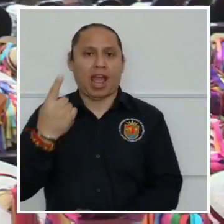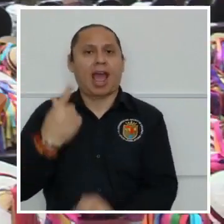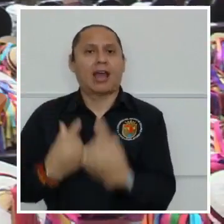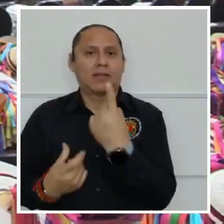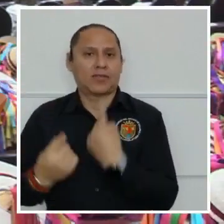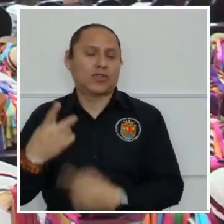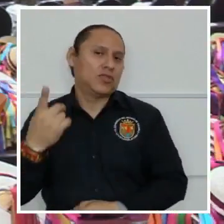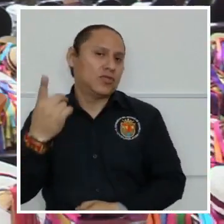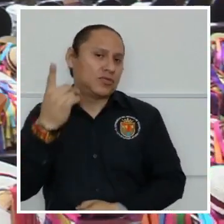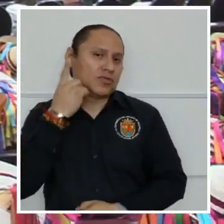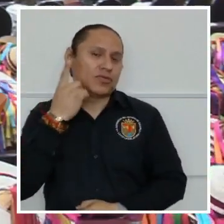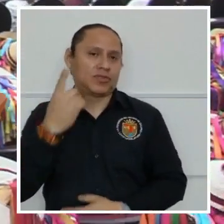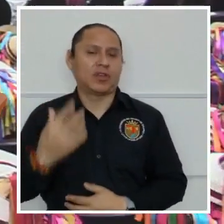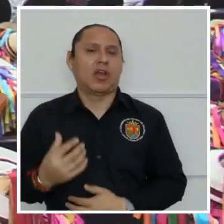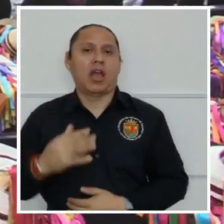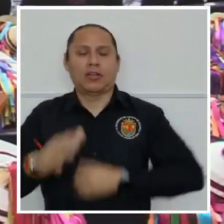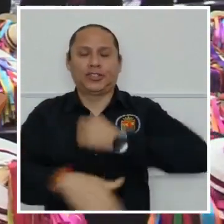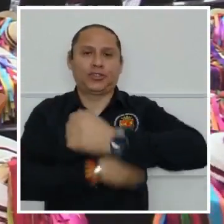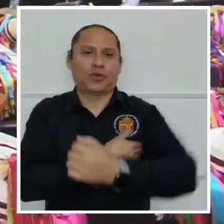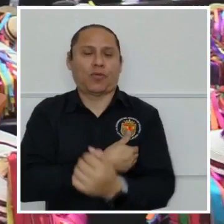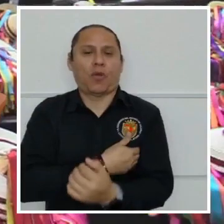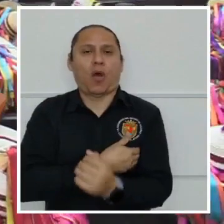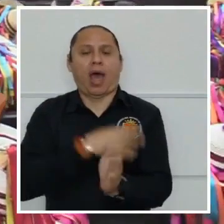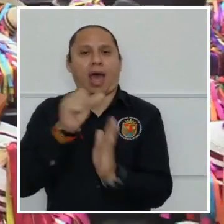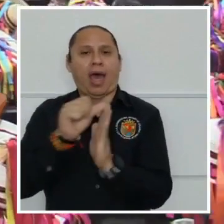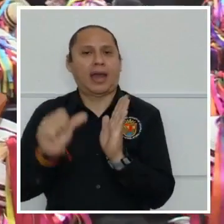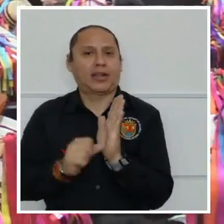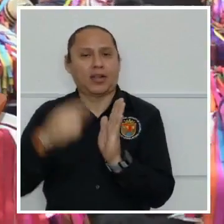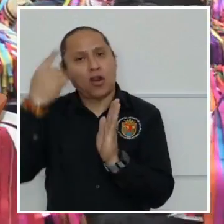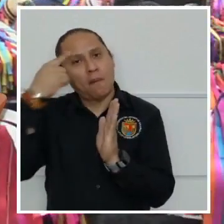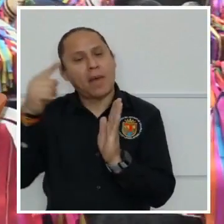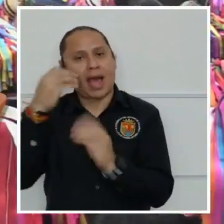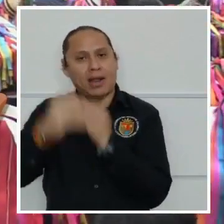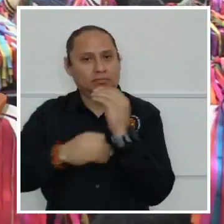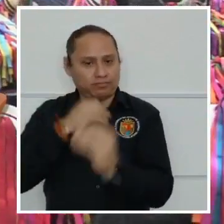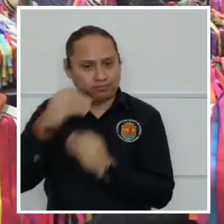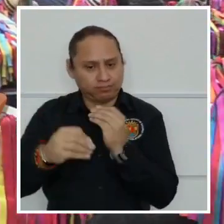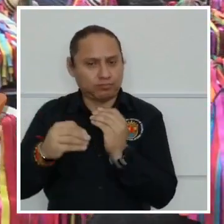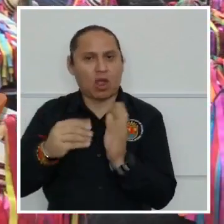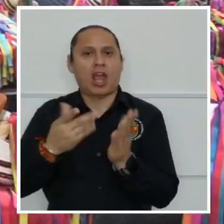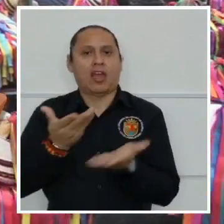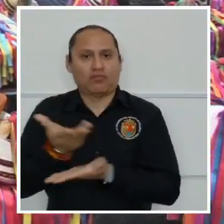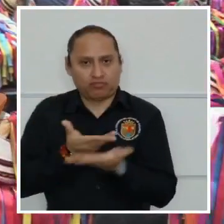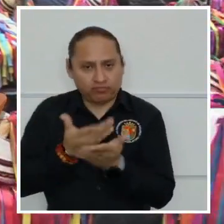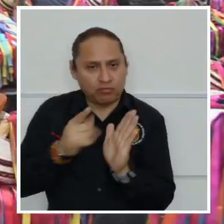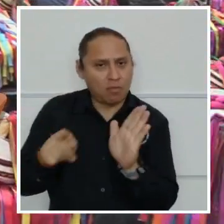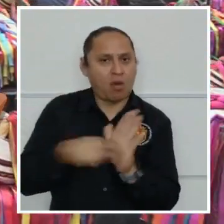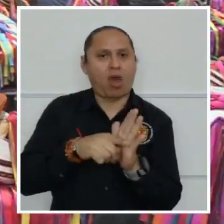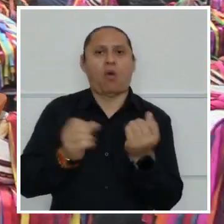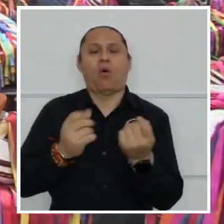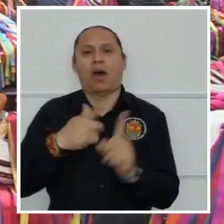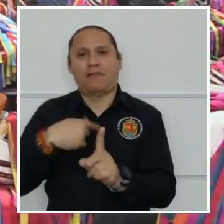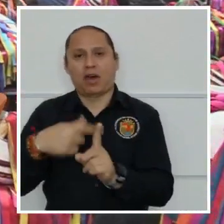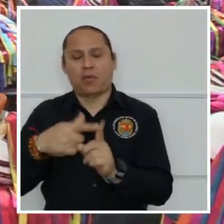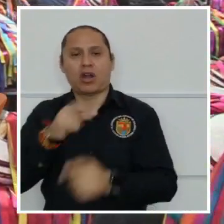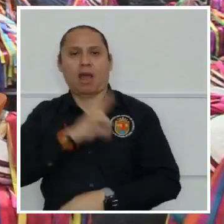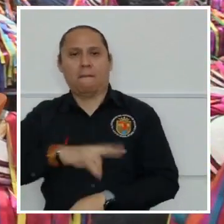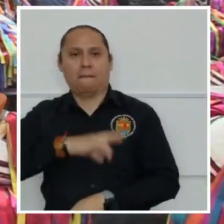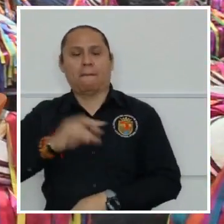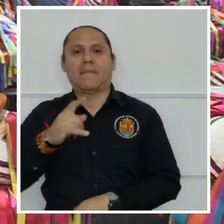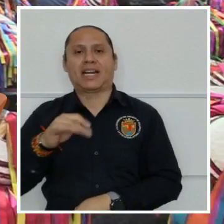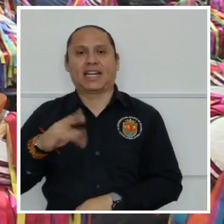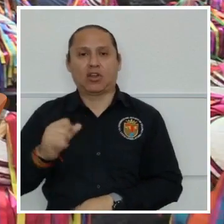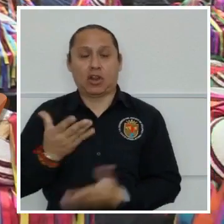alguna o alguno de los legisladores se reservó algún artículo para debatirlo en contra o a favor en lo particular,